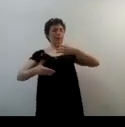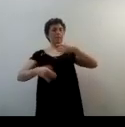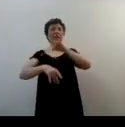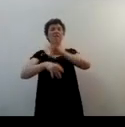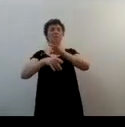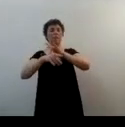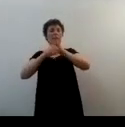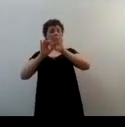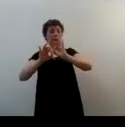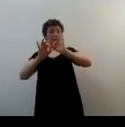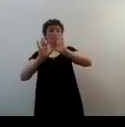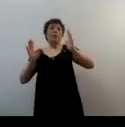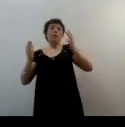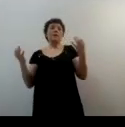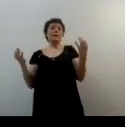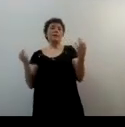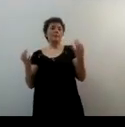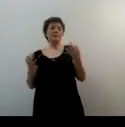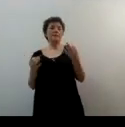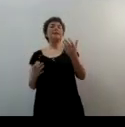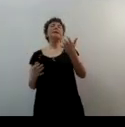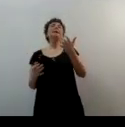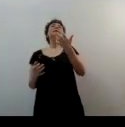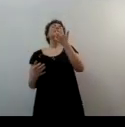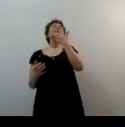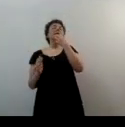Pero claro, que la dieta,